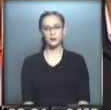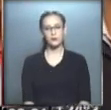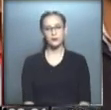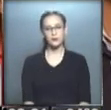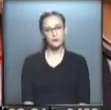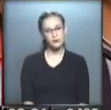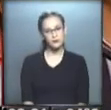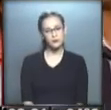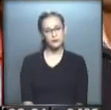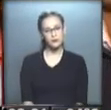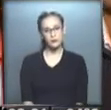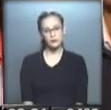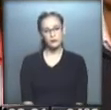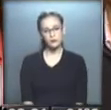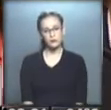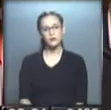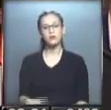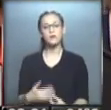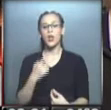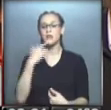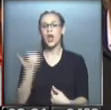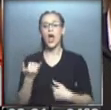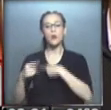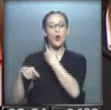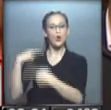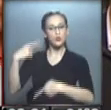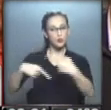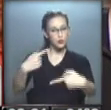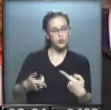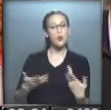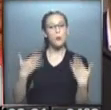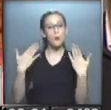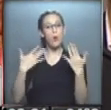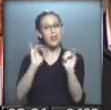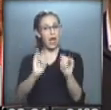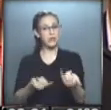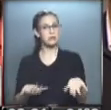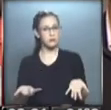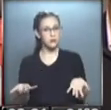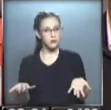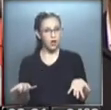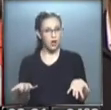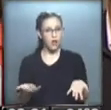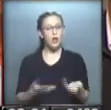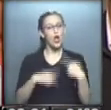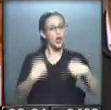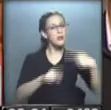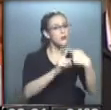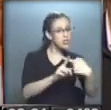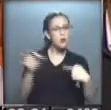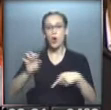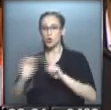sucesión, uno puede aceptar la sucesión con beneficio de inventario o sin beneficio de